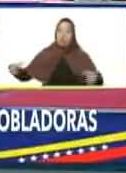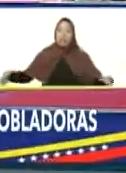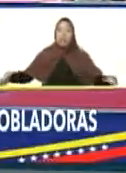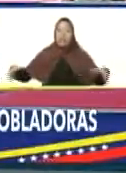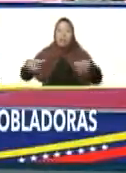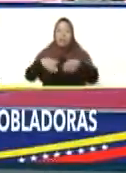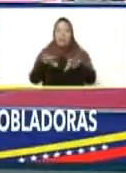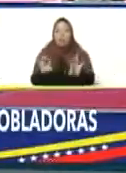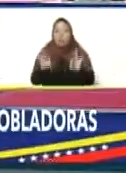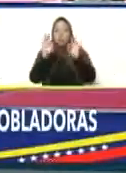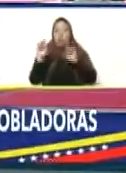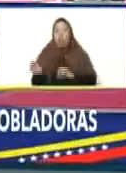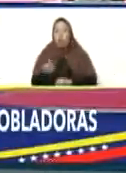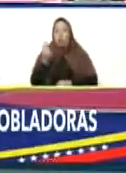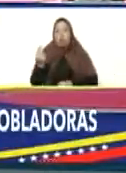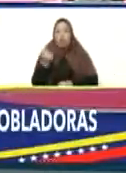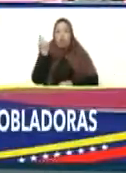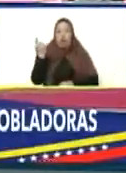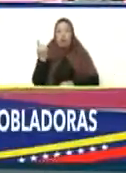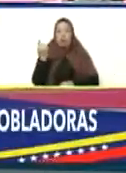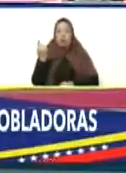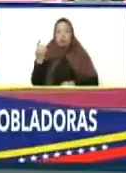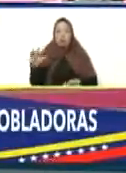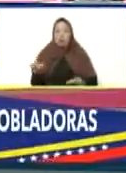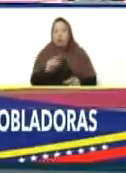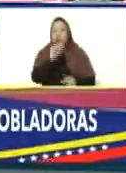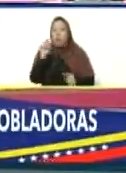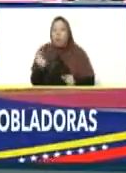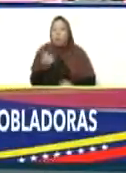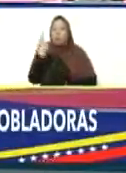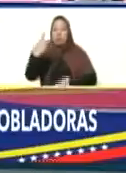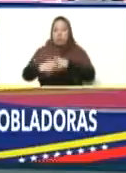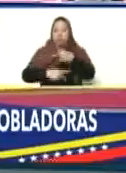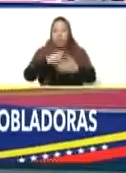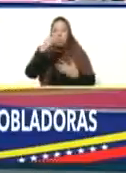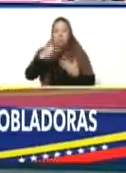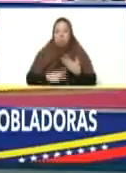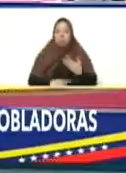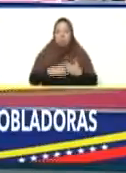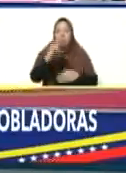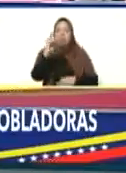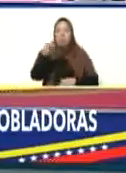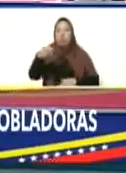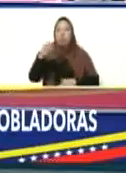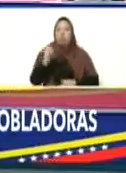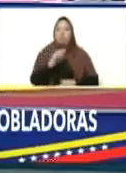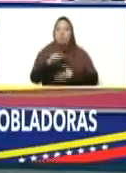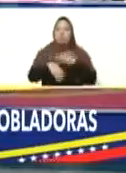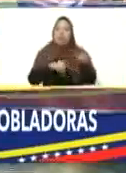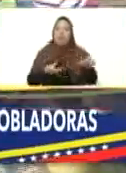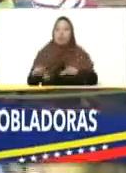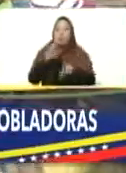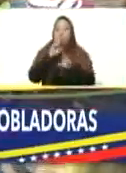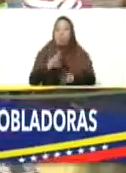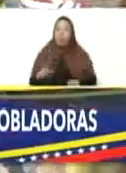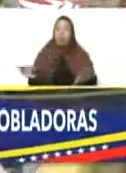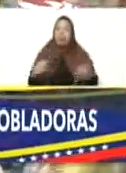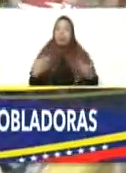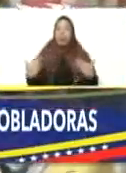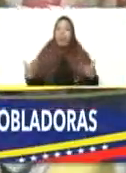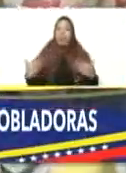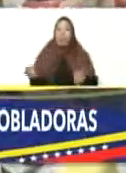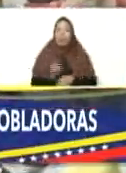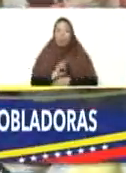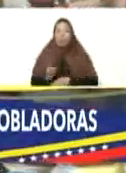especial y única del proyecto prometeo y tener respuestas para arrancar de inmediato